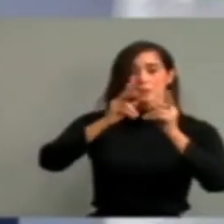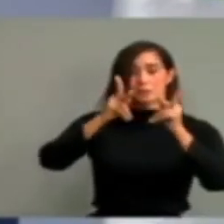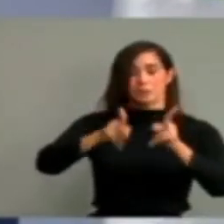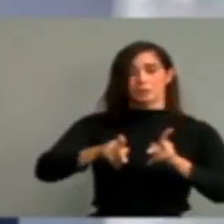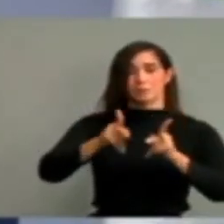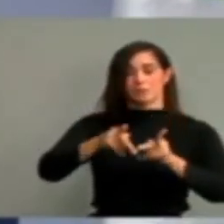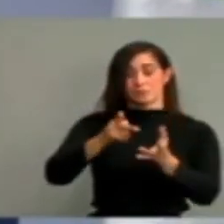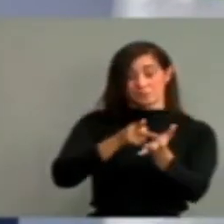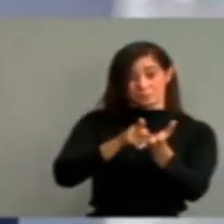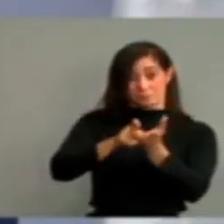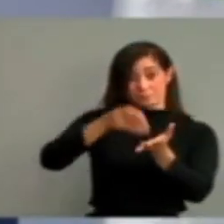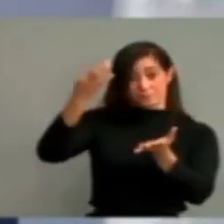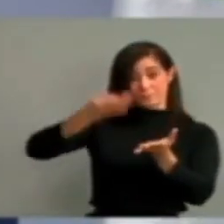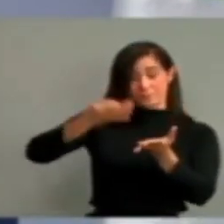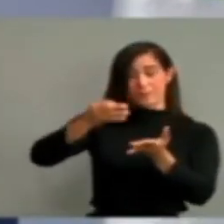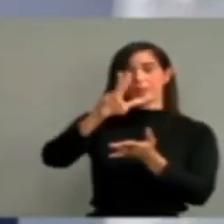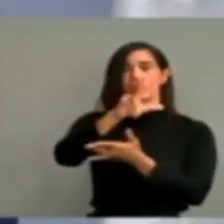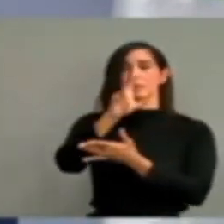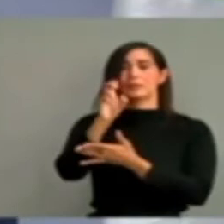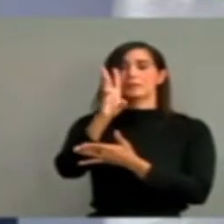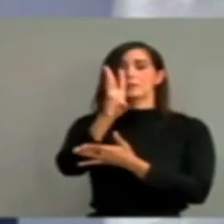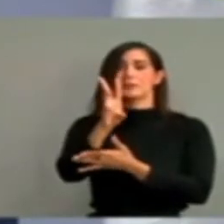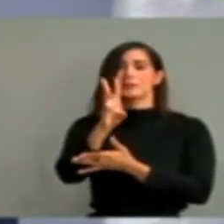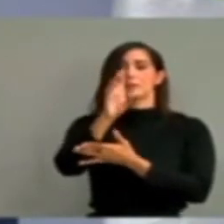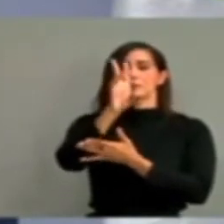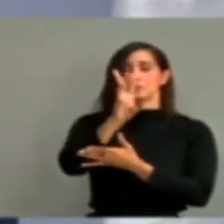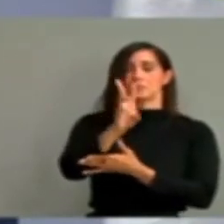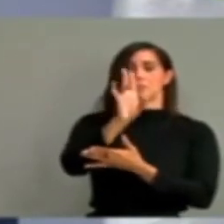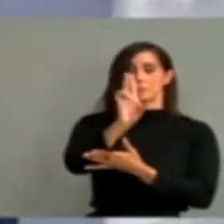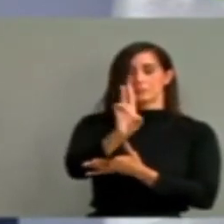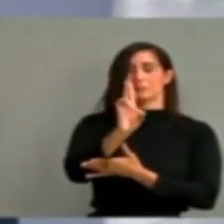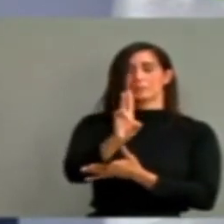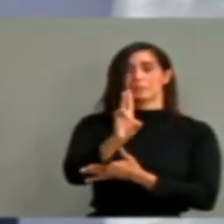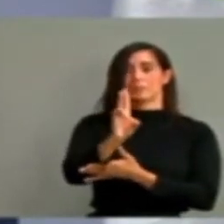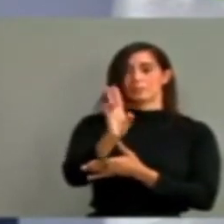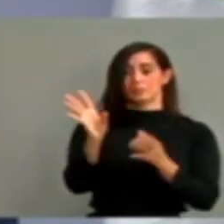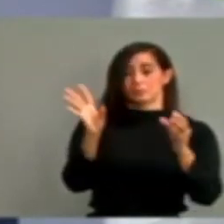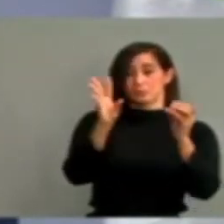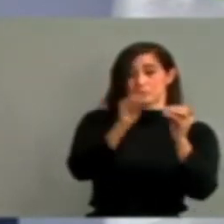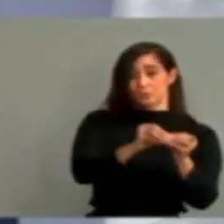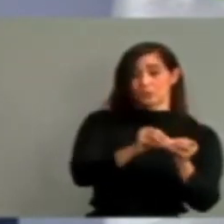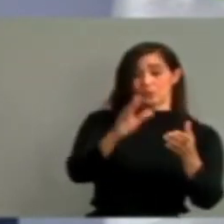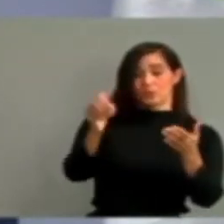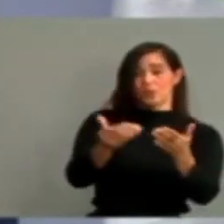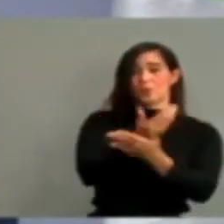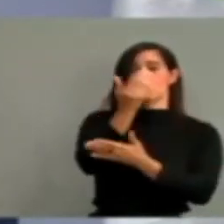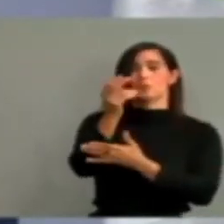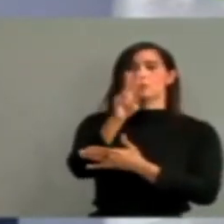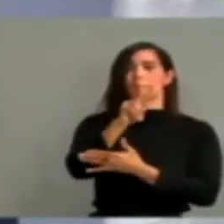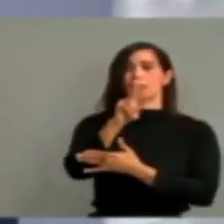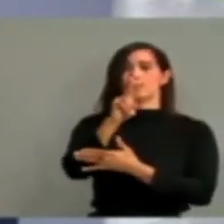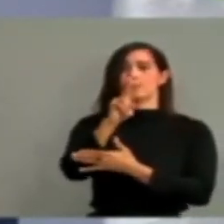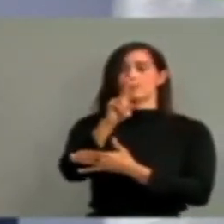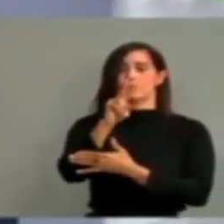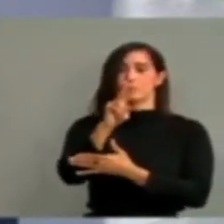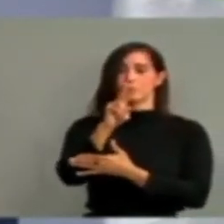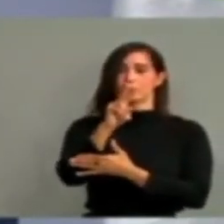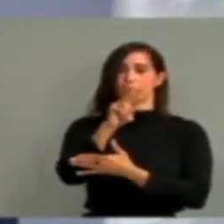es de tres mil ciento sesenta y siete con un total de casos nuevos de 200